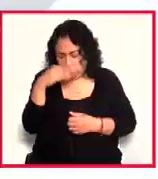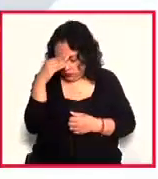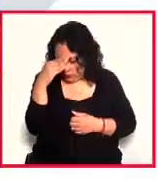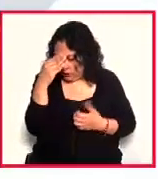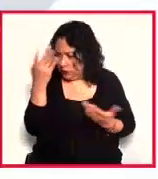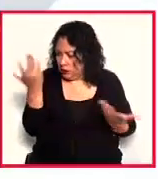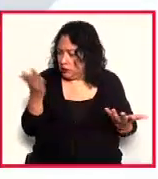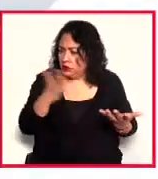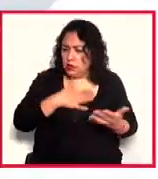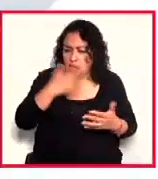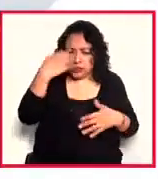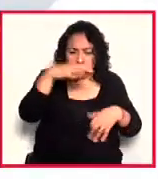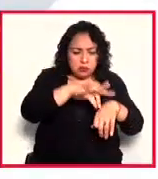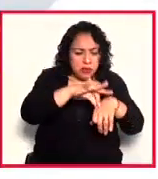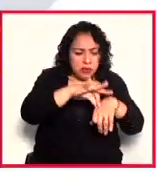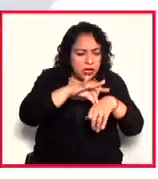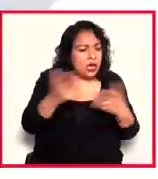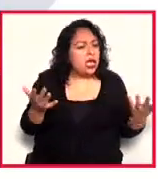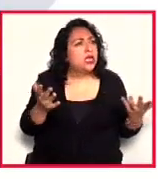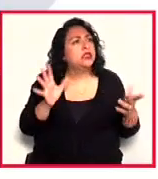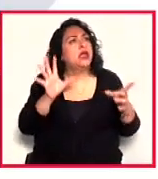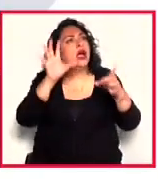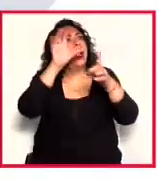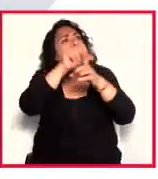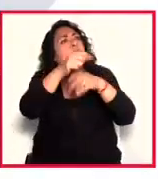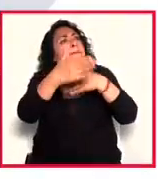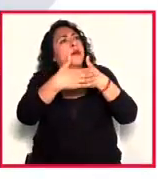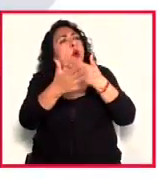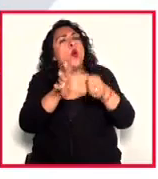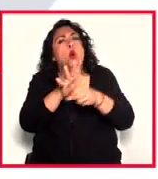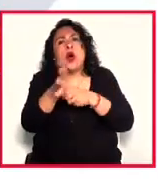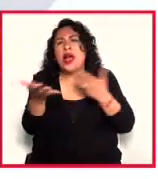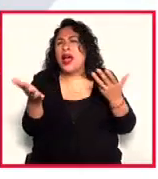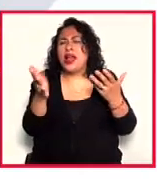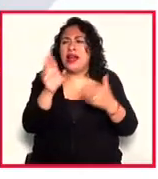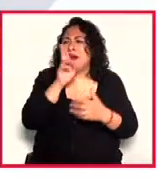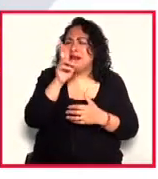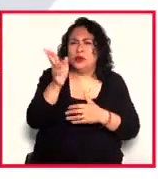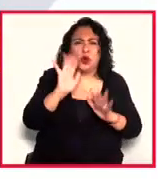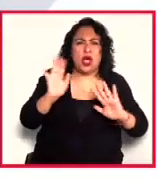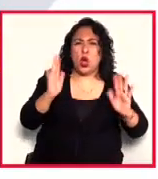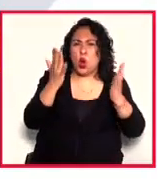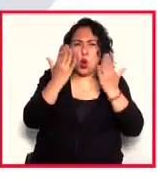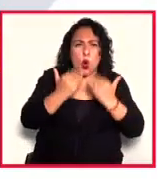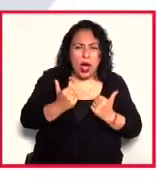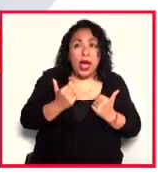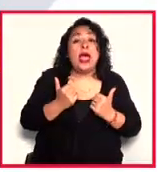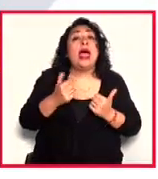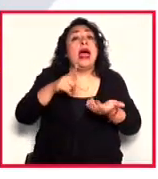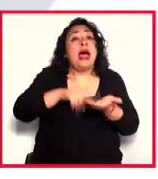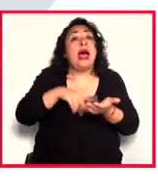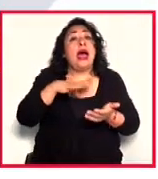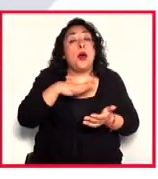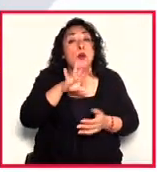hemos vivido y hacia dónde nos va a llevar. No ofrece las respuestas, ofrece la posibilidad de la pregunta. ¿Quién